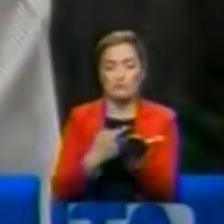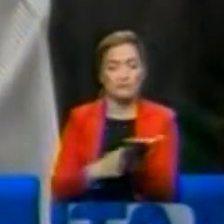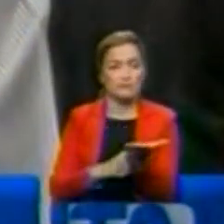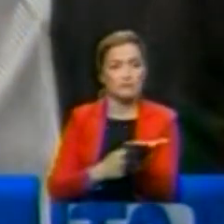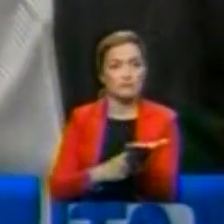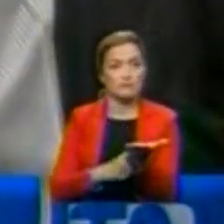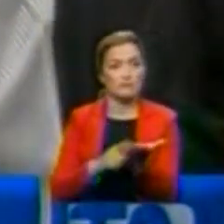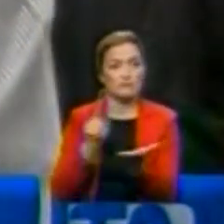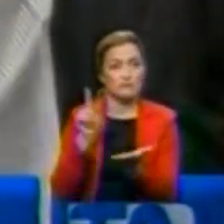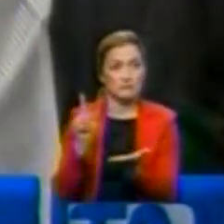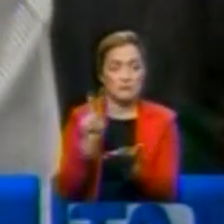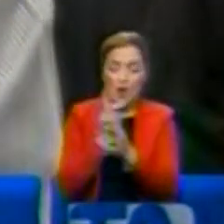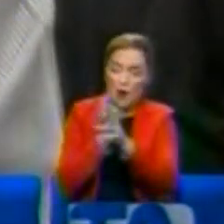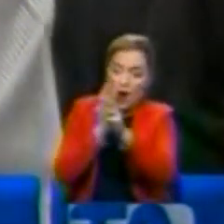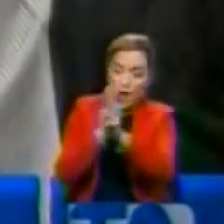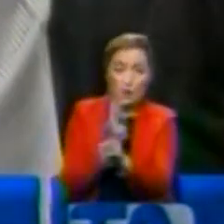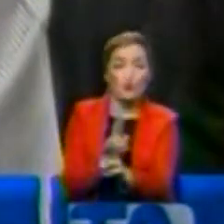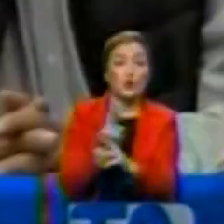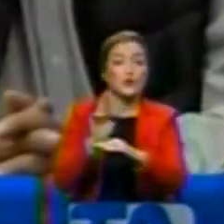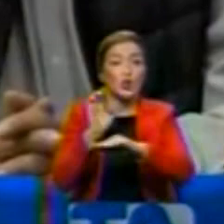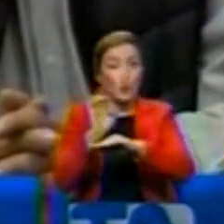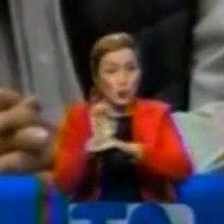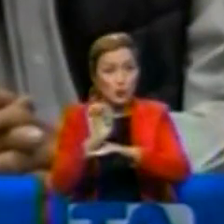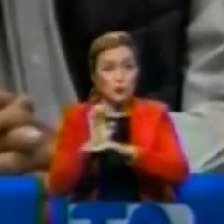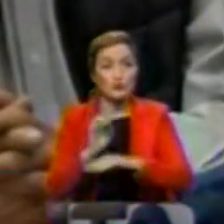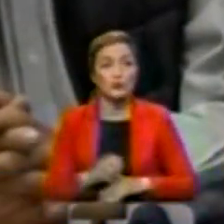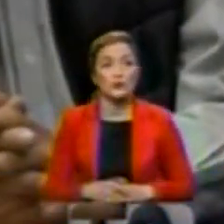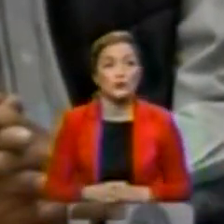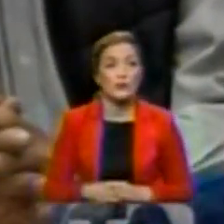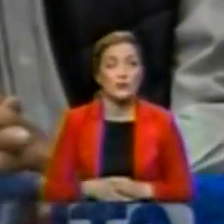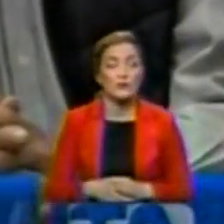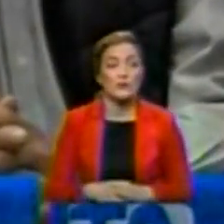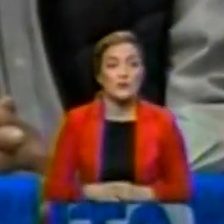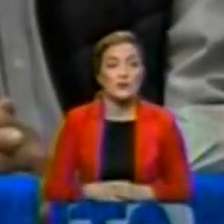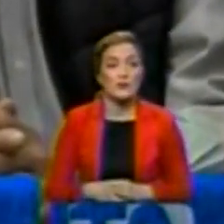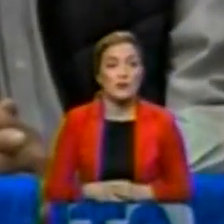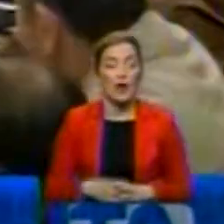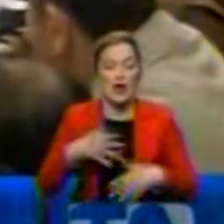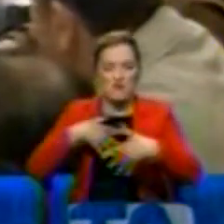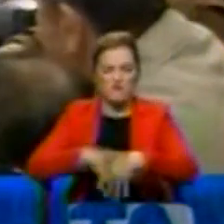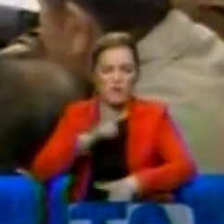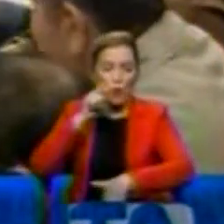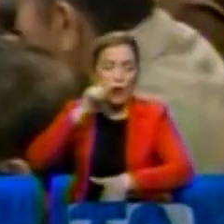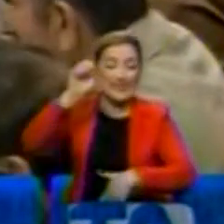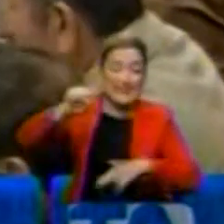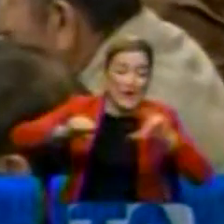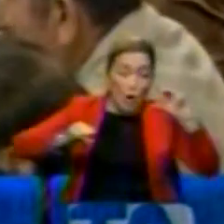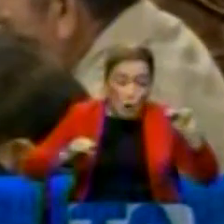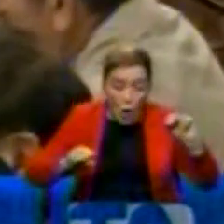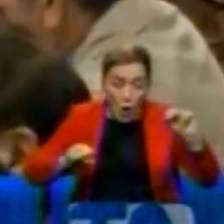le daremos una respuesta al Ecuador. El anuncio si se dará o no la marcha se dará a